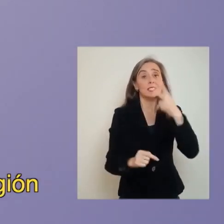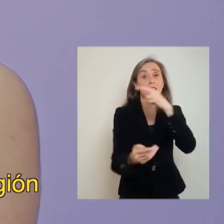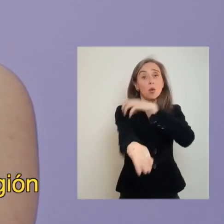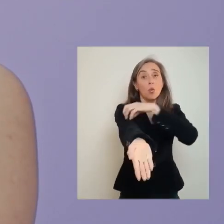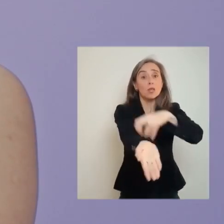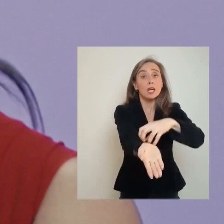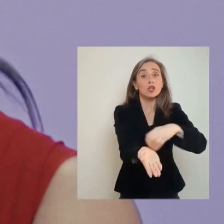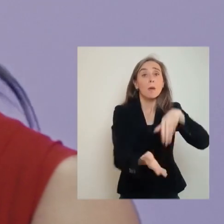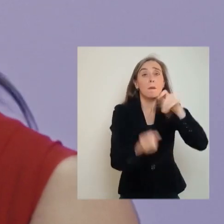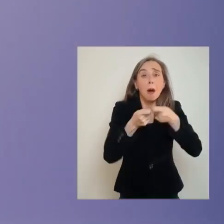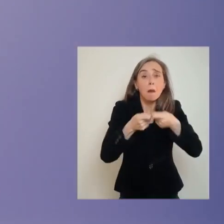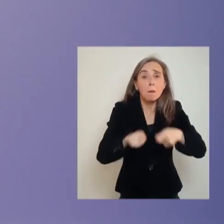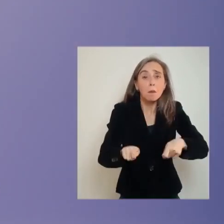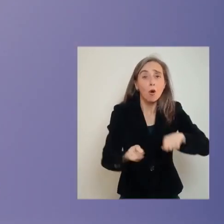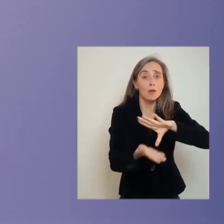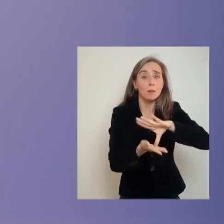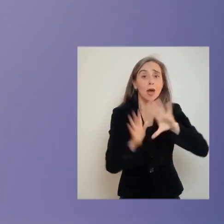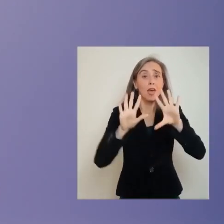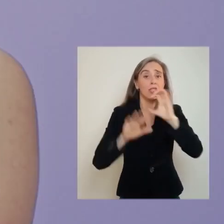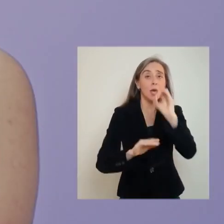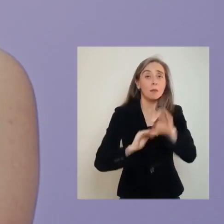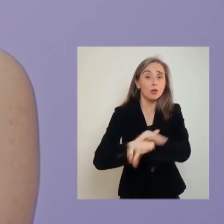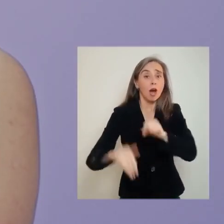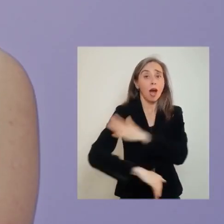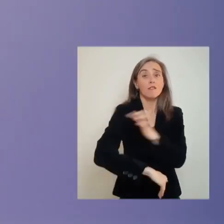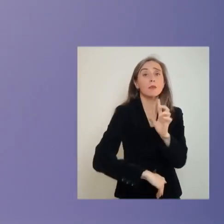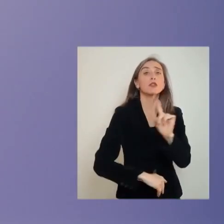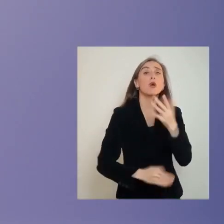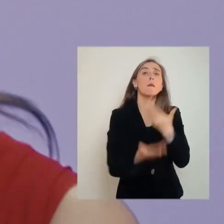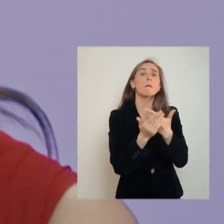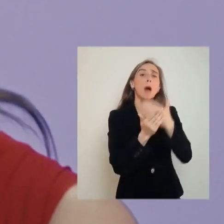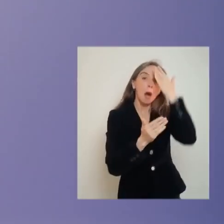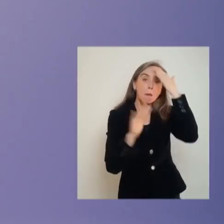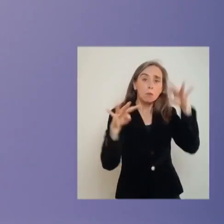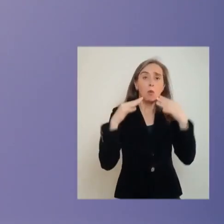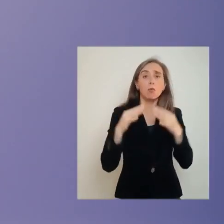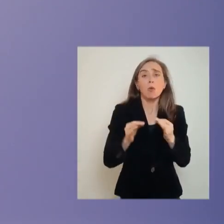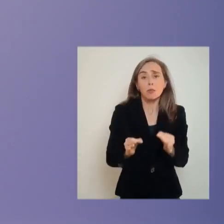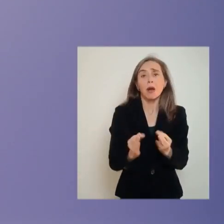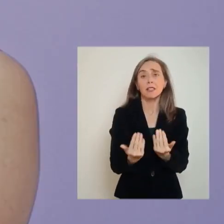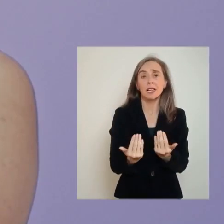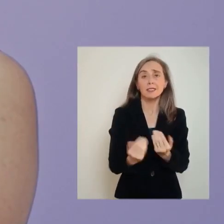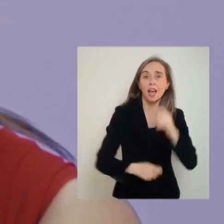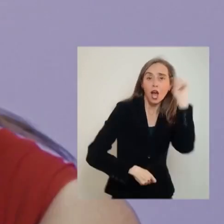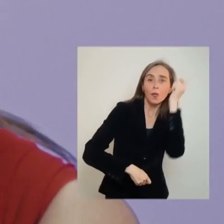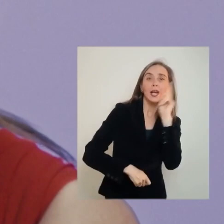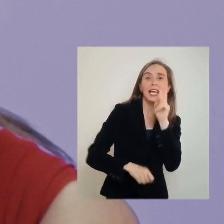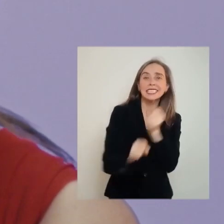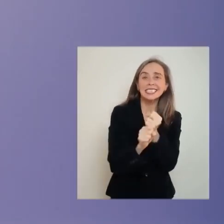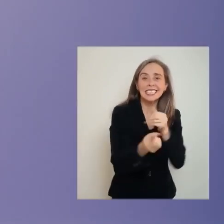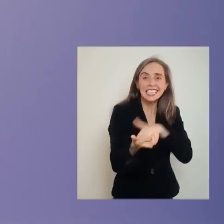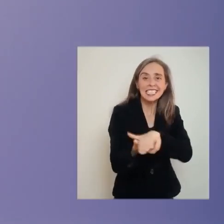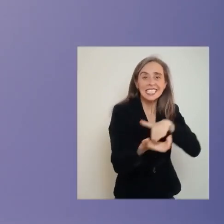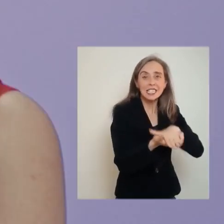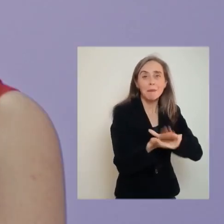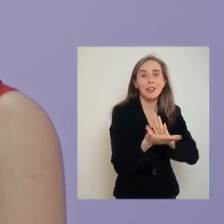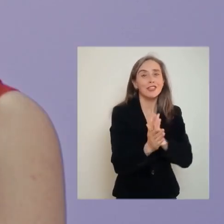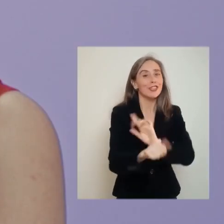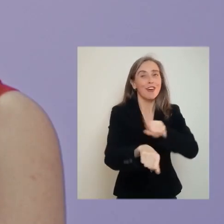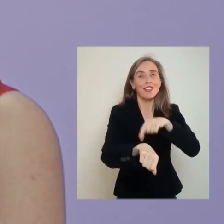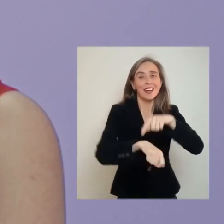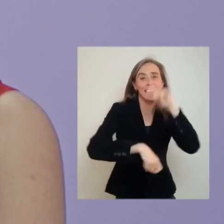es la segunda región más pobre del país. Por tanto, el 10% no es populismo, es pura necesidad. Cueca sin zapatos todo el